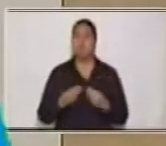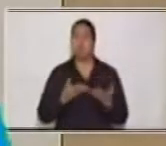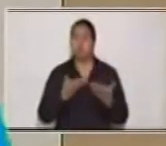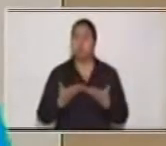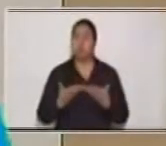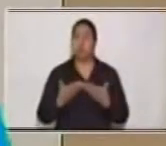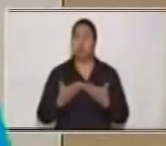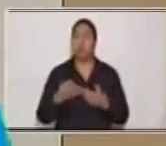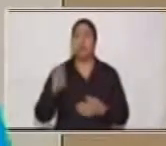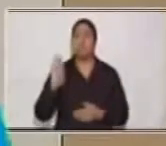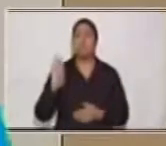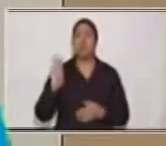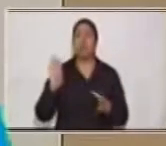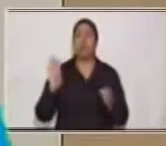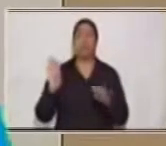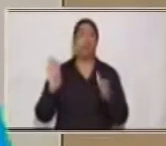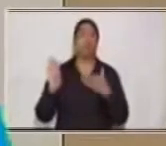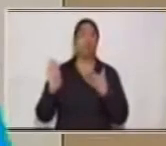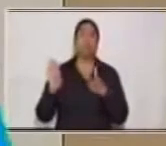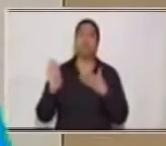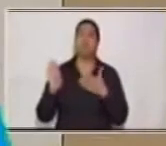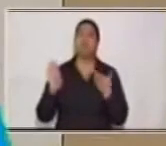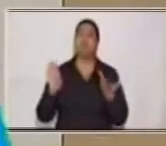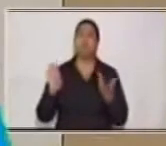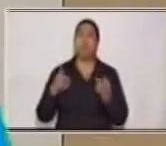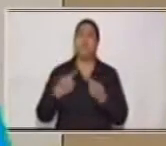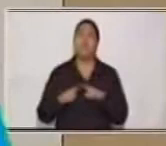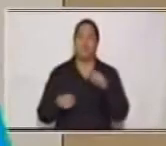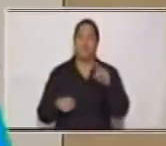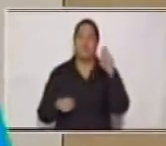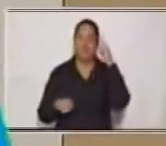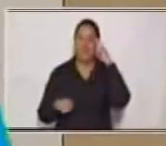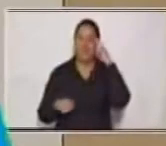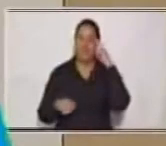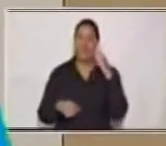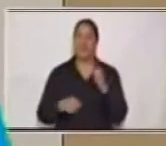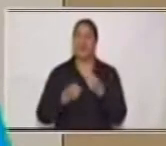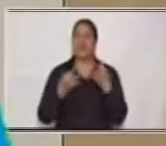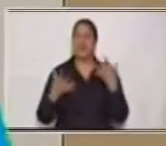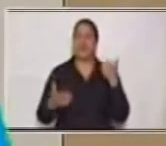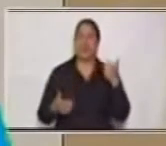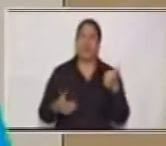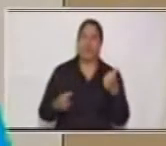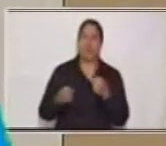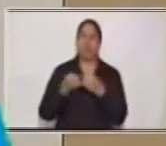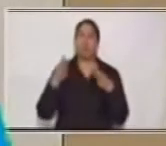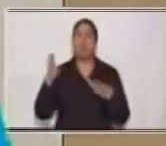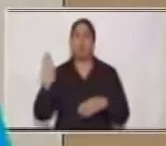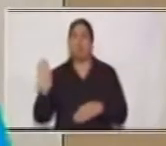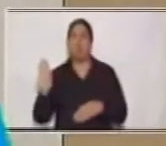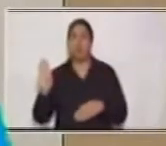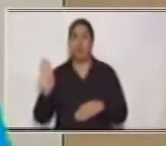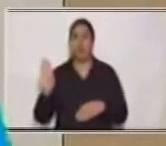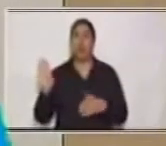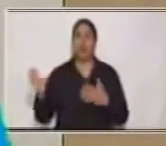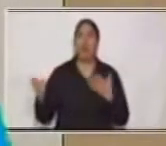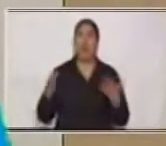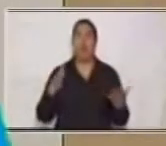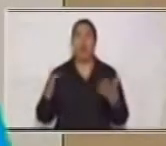tenemos. Pero es ahí donde debemos de recordar que el valor A y el valor B se relacionan con la ecuación de los